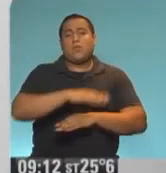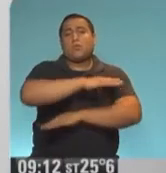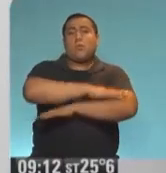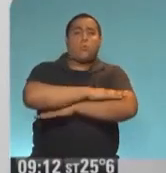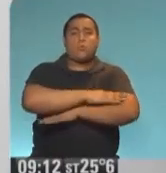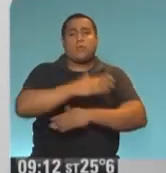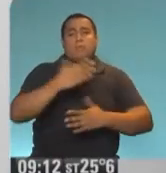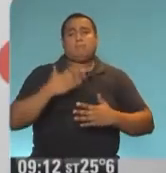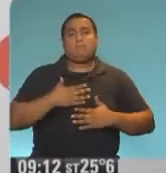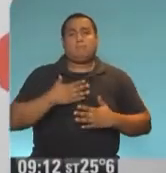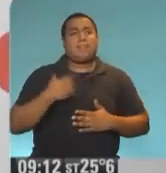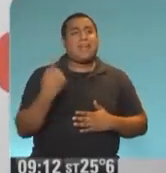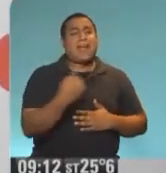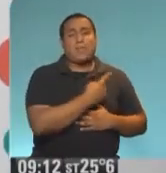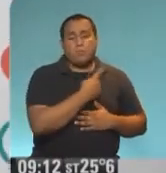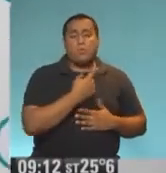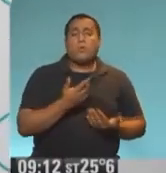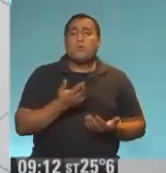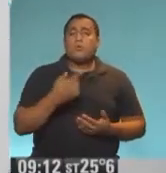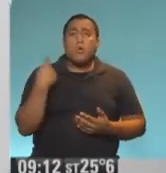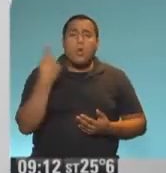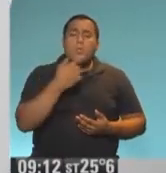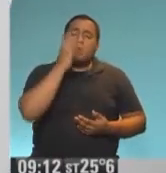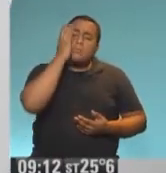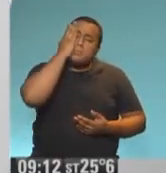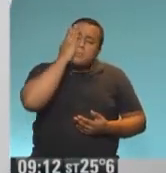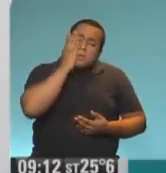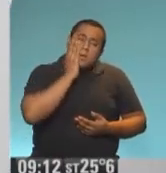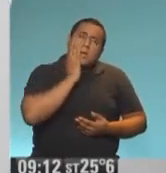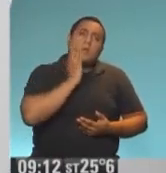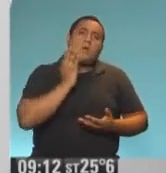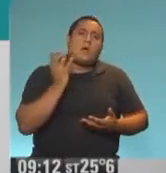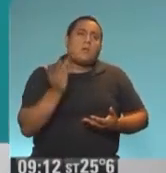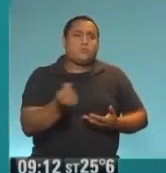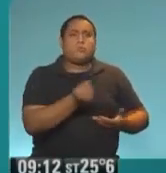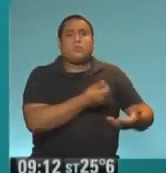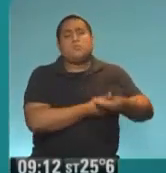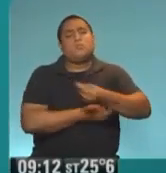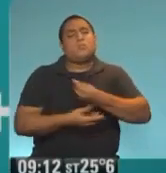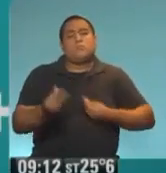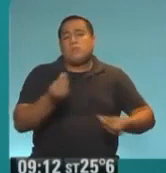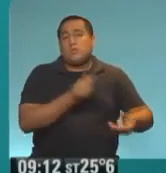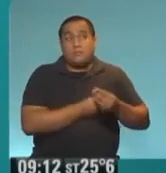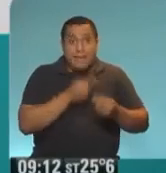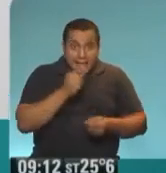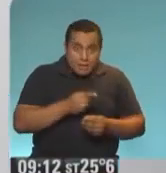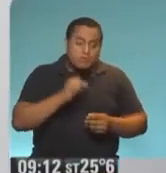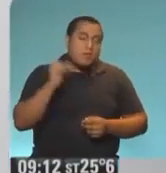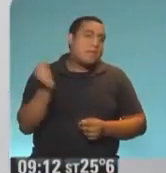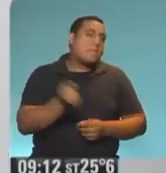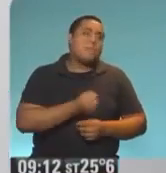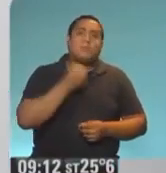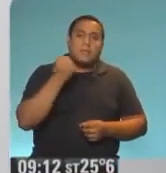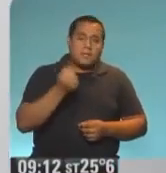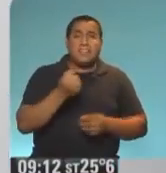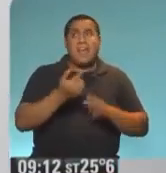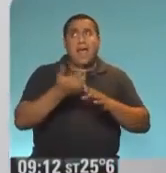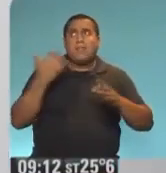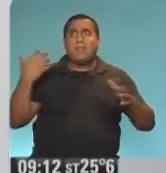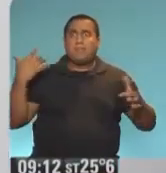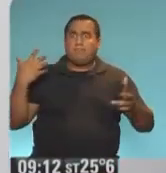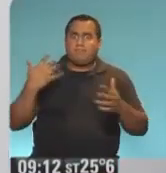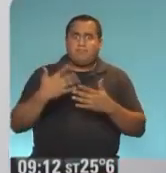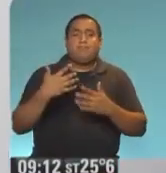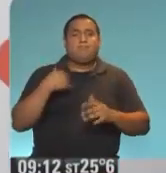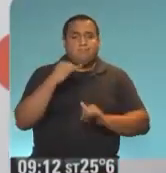social, nuestra idea solidaria de nosotros, de lo que queremos y de nuestra sociedad, y eso es fundamental. Yo hace días que vengo diciendo